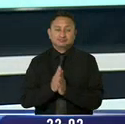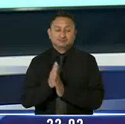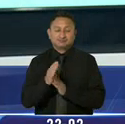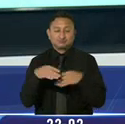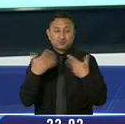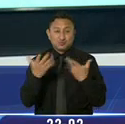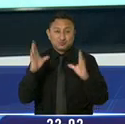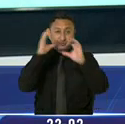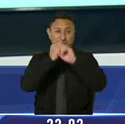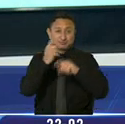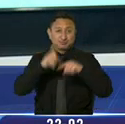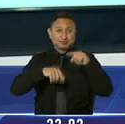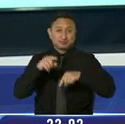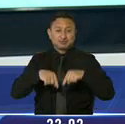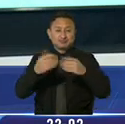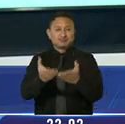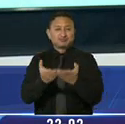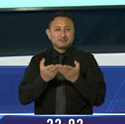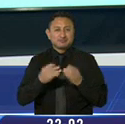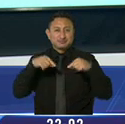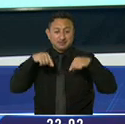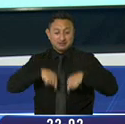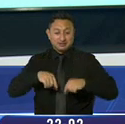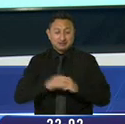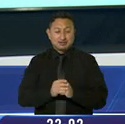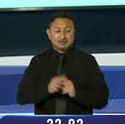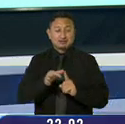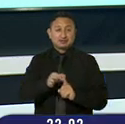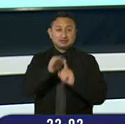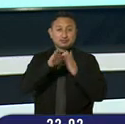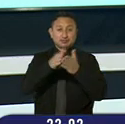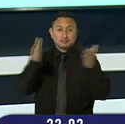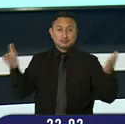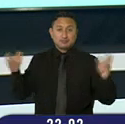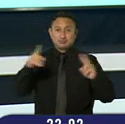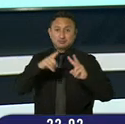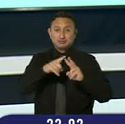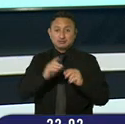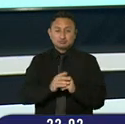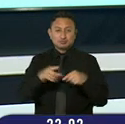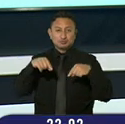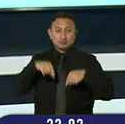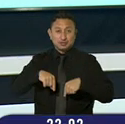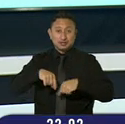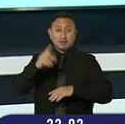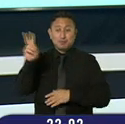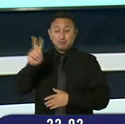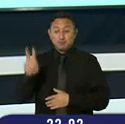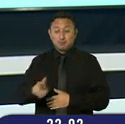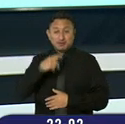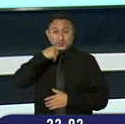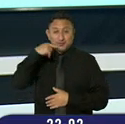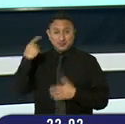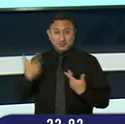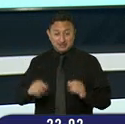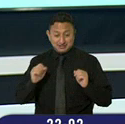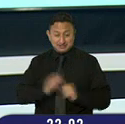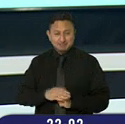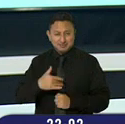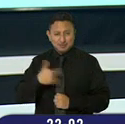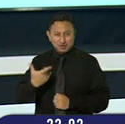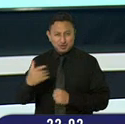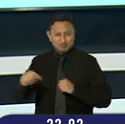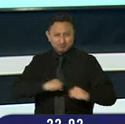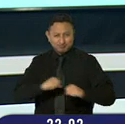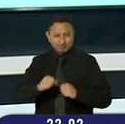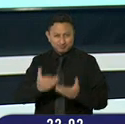buenas noches, amigos. Bienvenidos a la emisión estelar del Comercio TV en este viernes de feriado, trabajando para